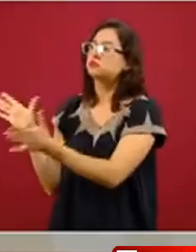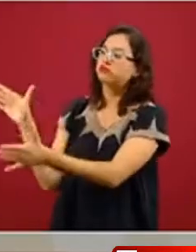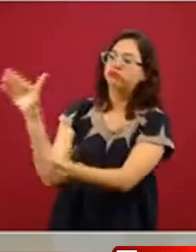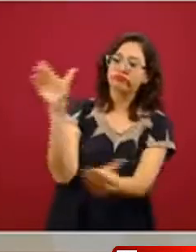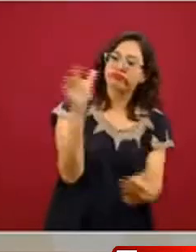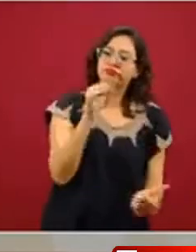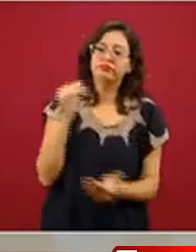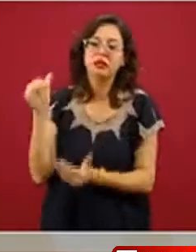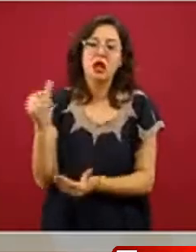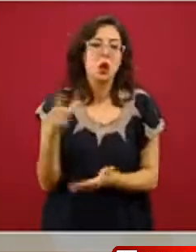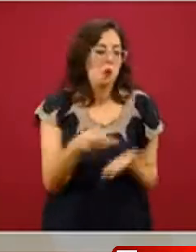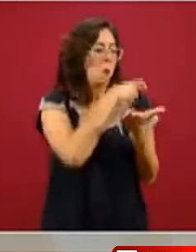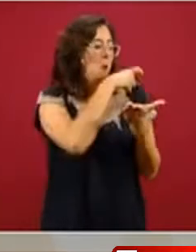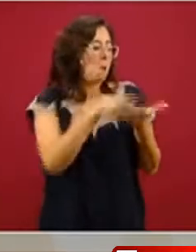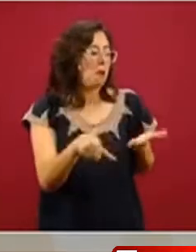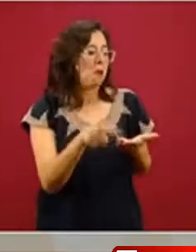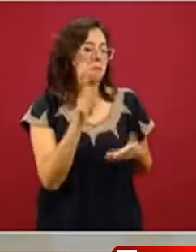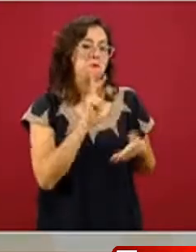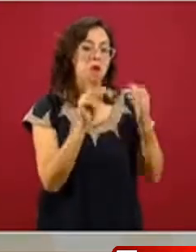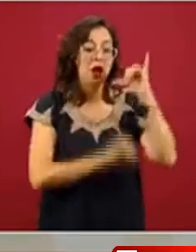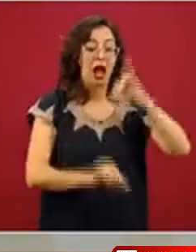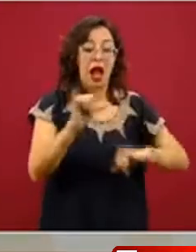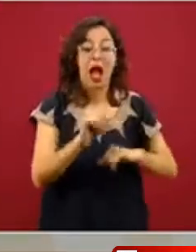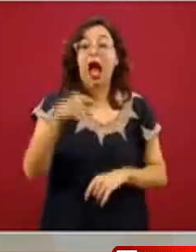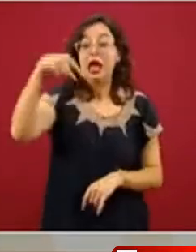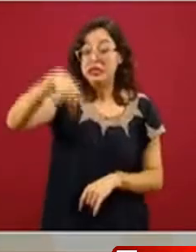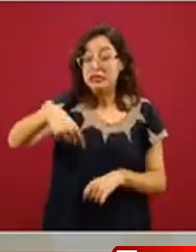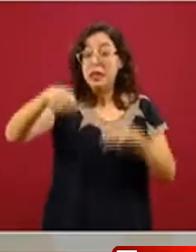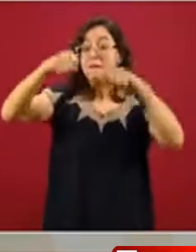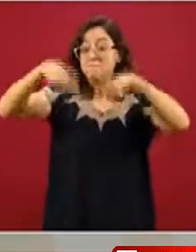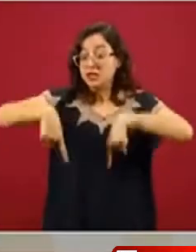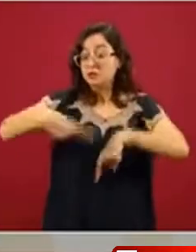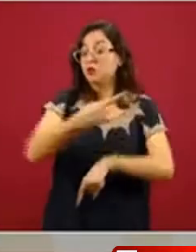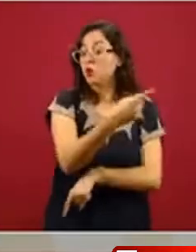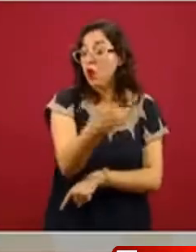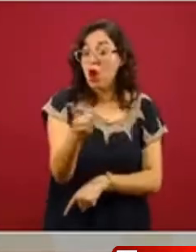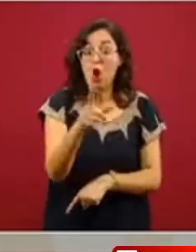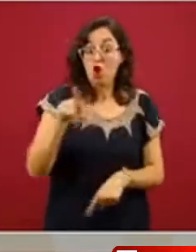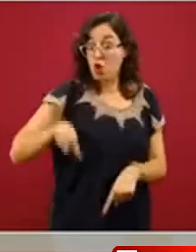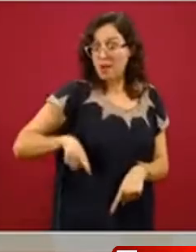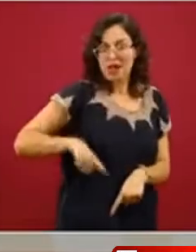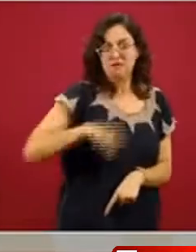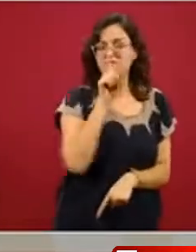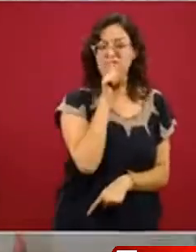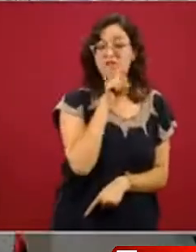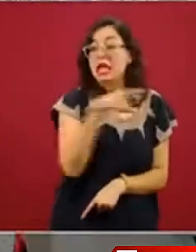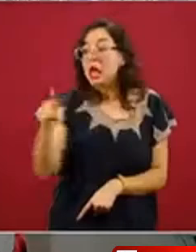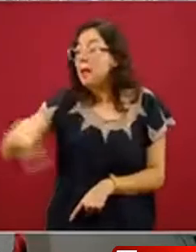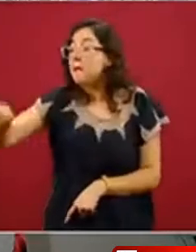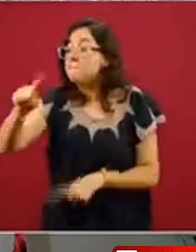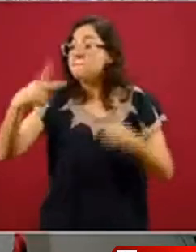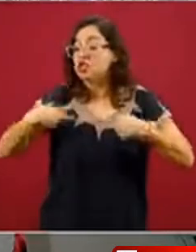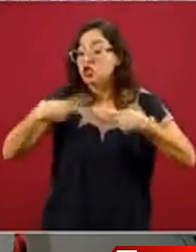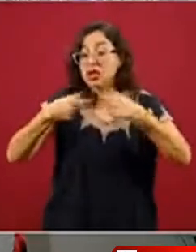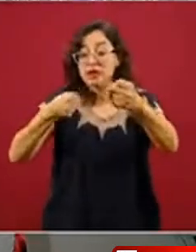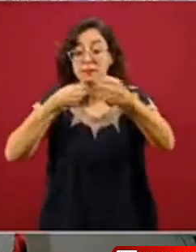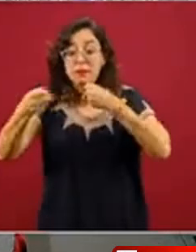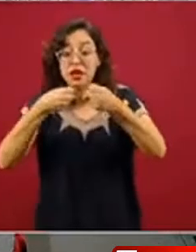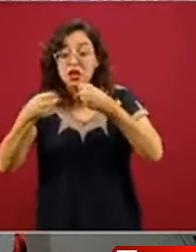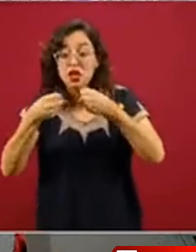todos contribuyeron a que aquí, en esta sala, no a funcionarios de gobierno, sino a ciudadanas y